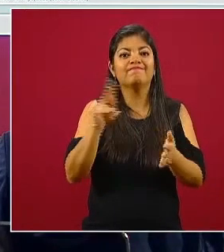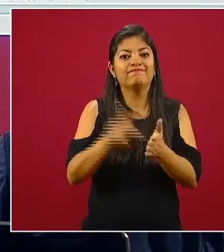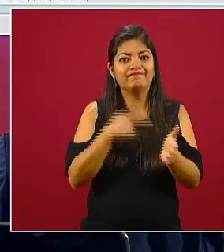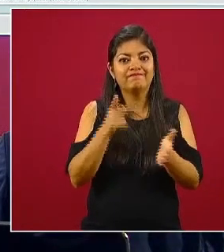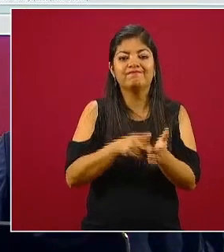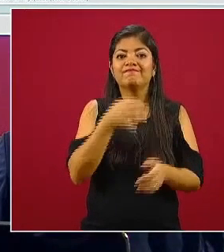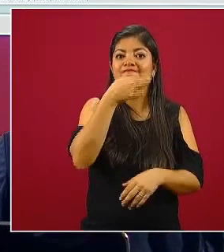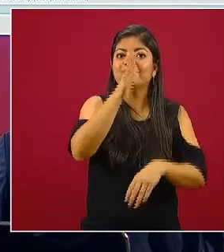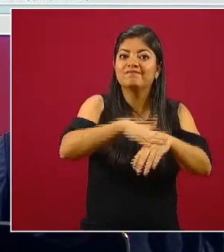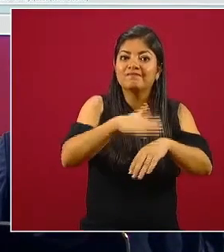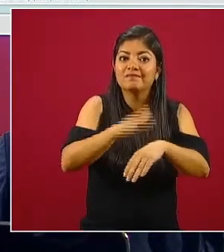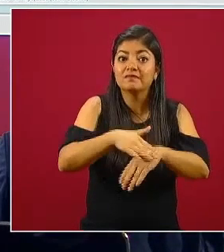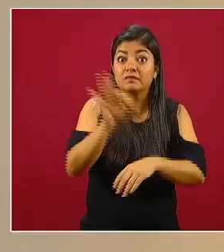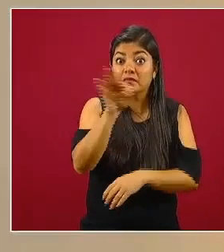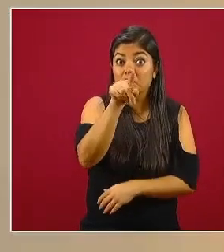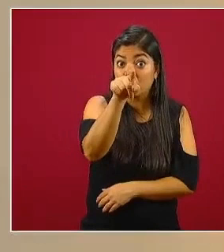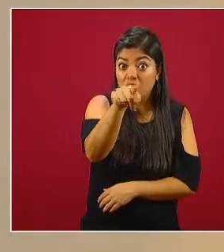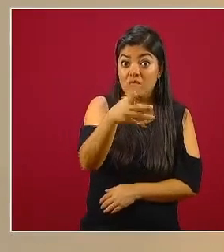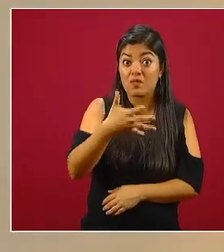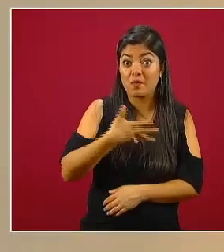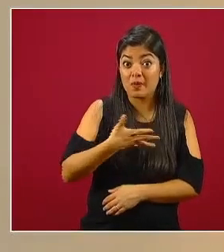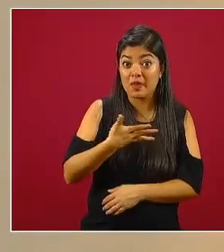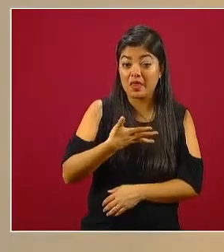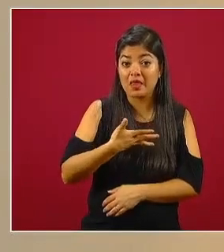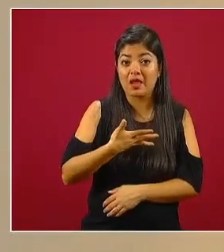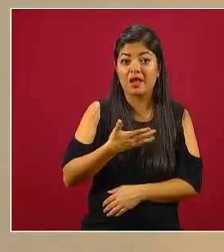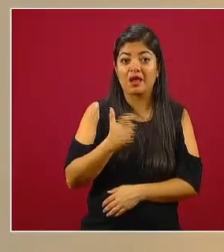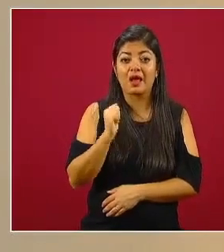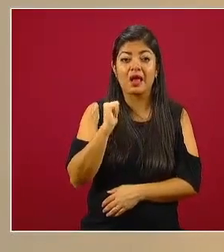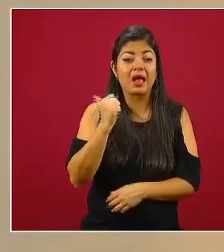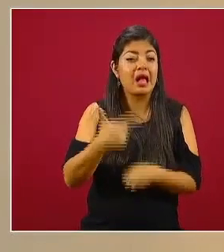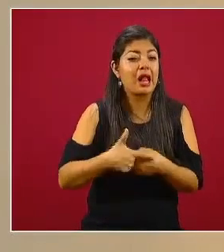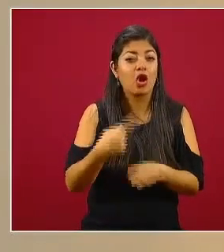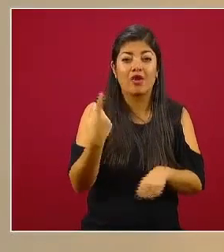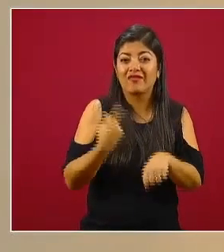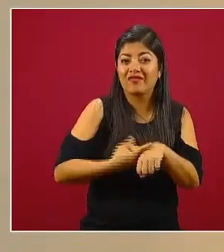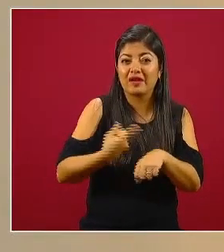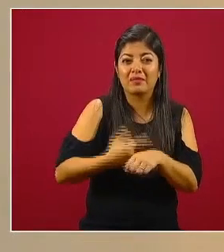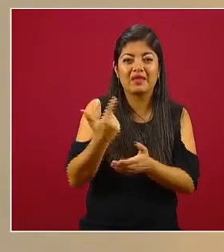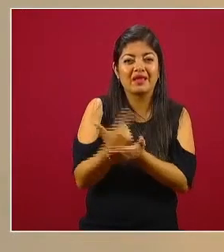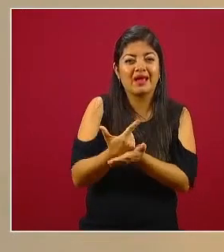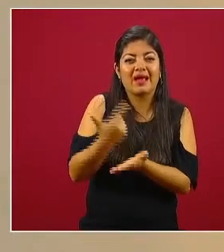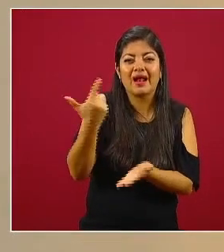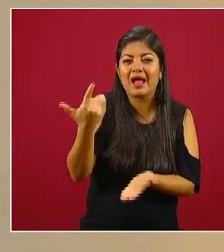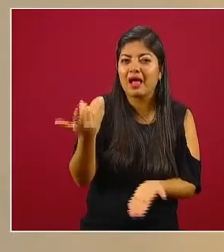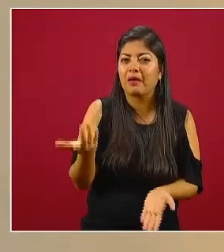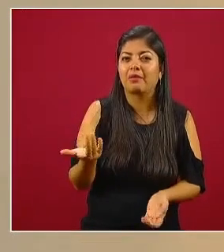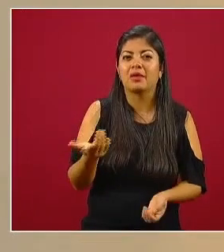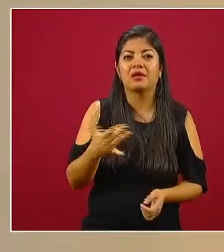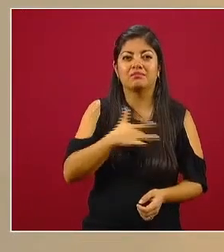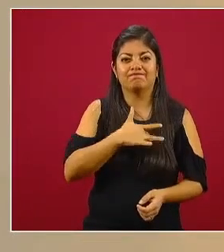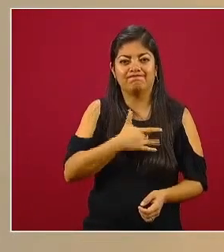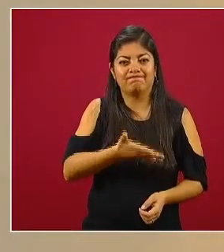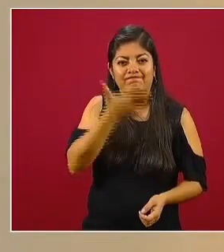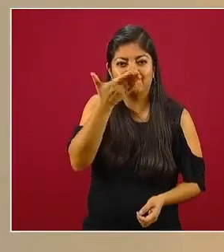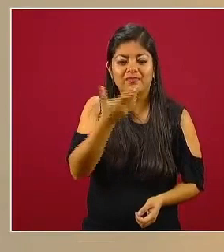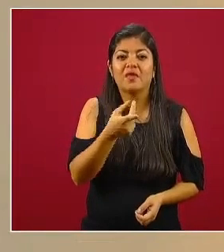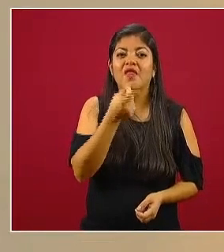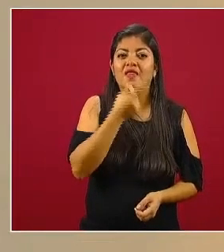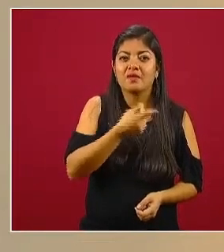este mensaje. Si usted es una persona que tiene alguna enfermedad crónica, en particular hipertensión,